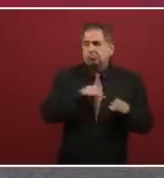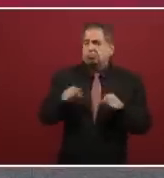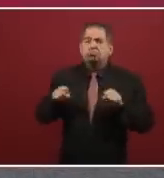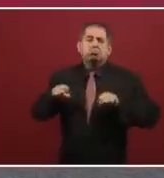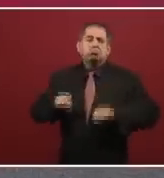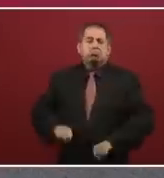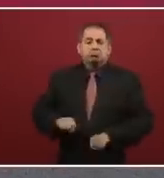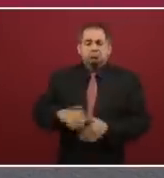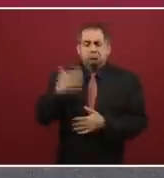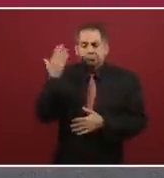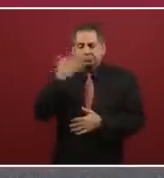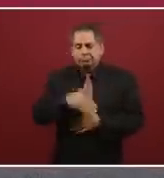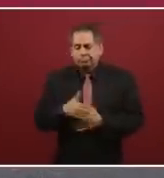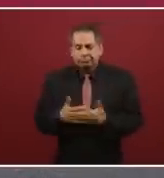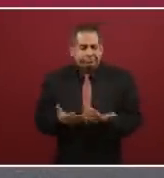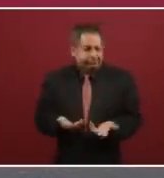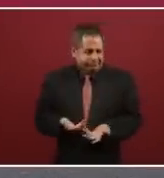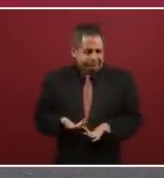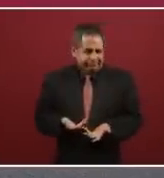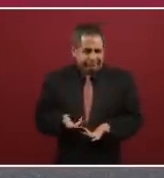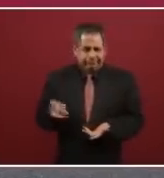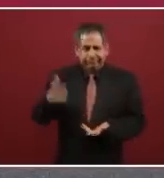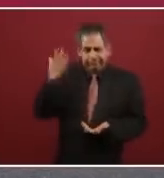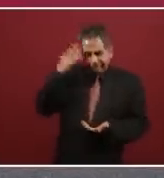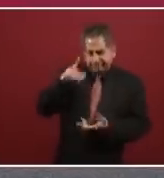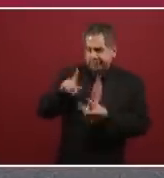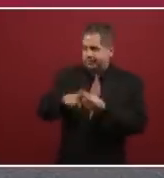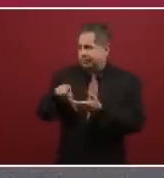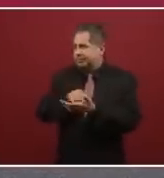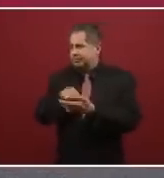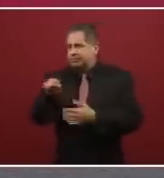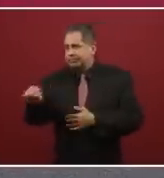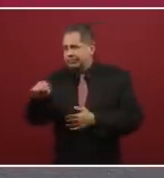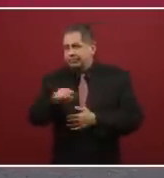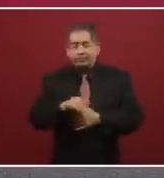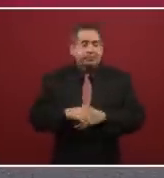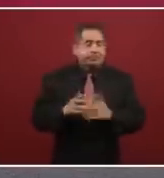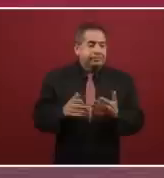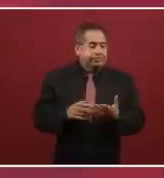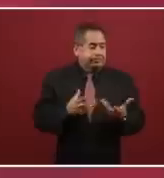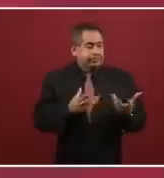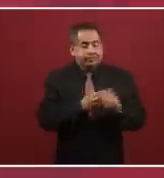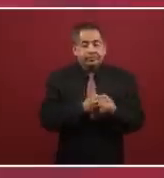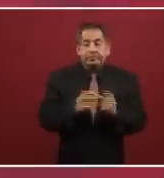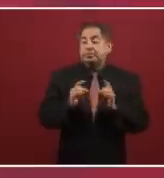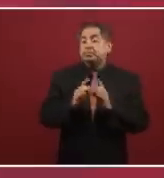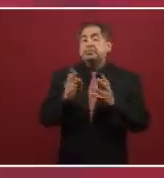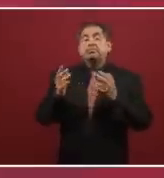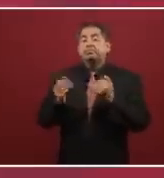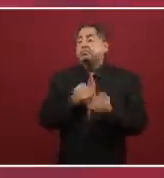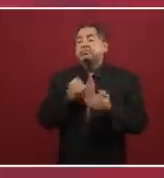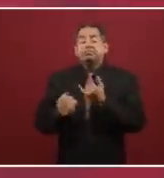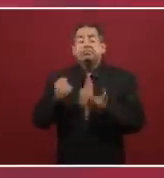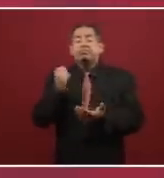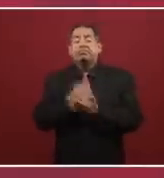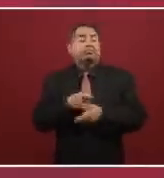dónde estaban las reservas y de pura casualidad le atina.